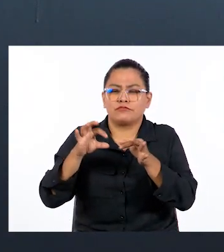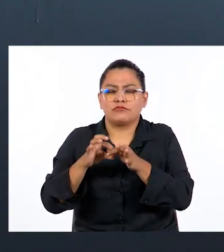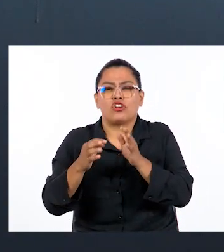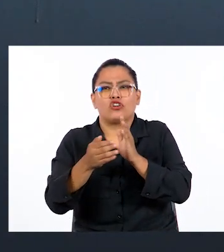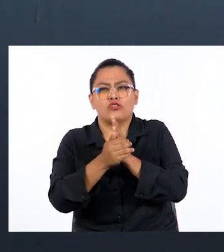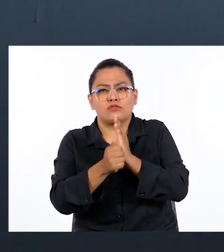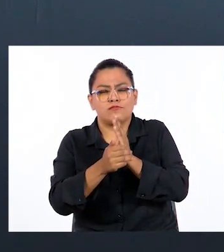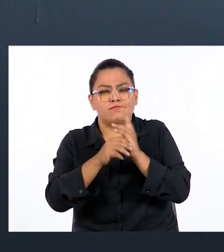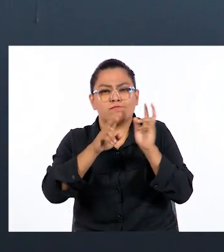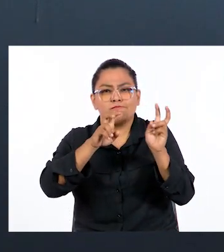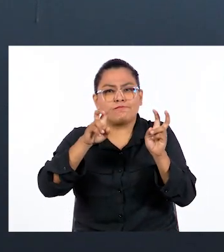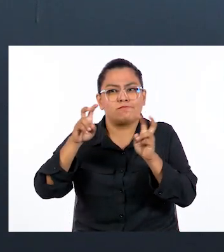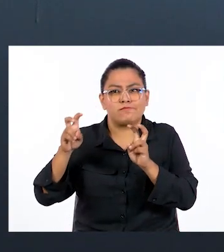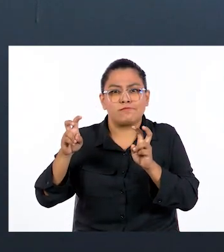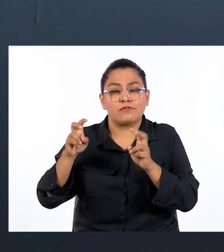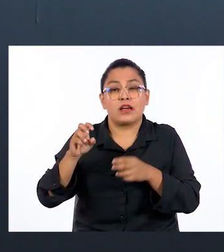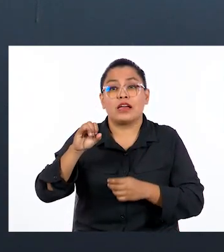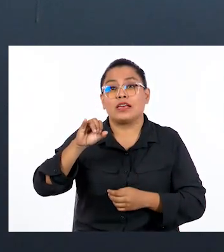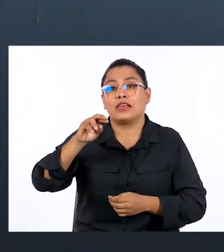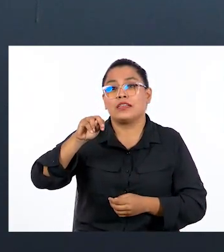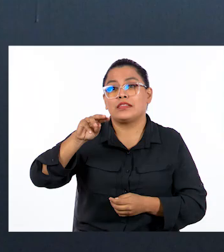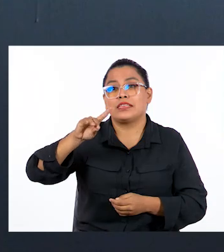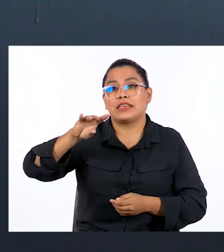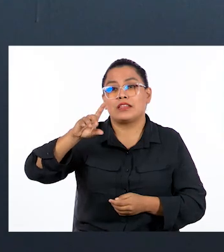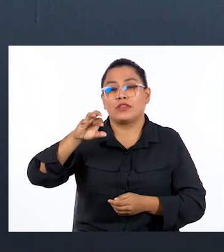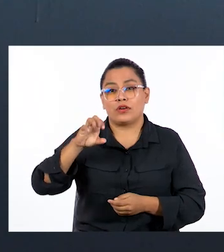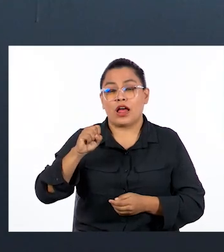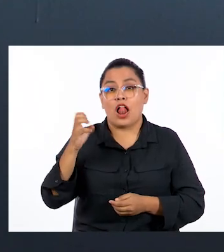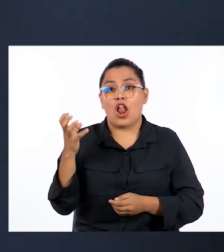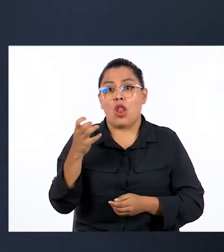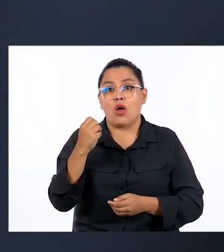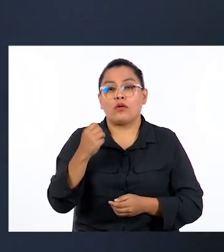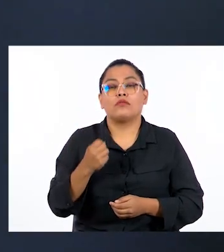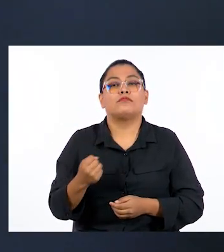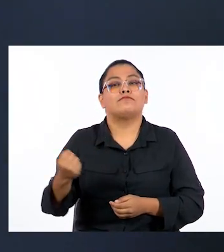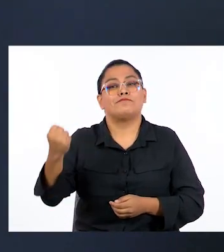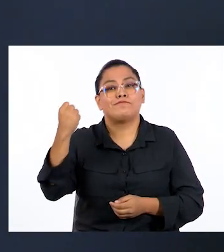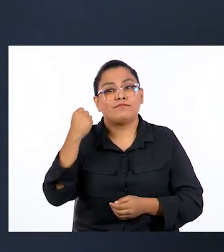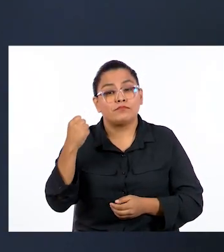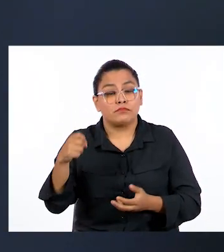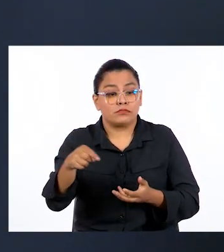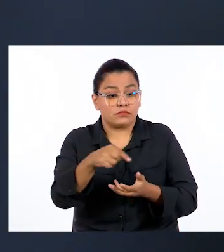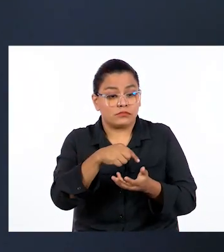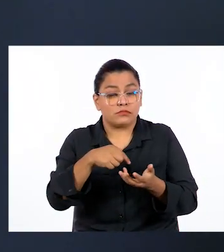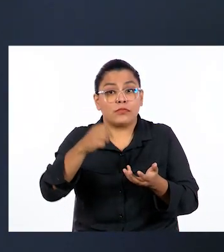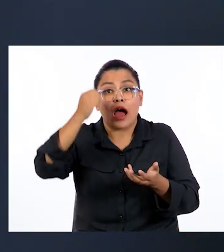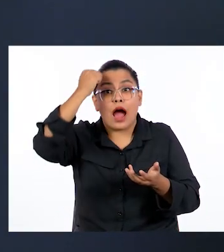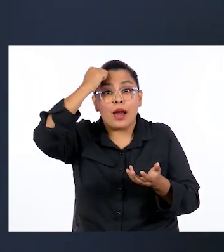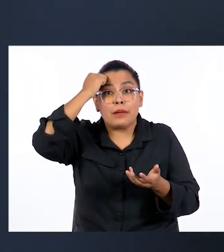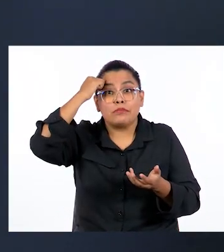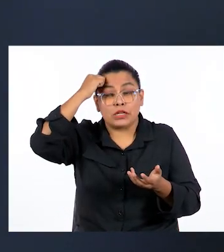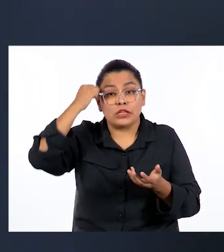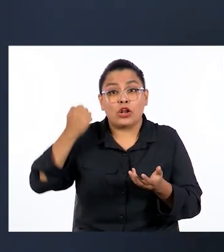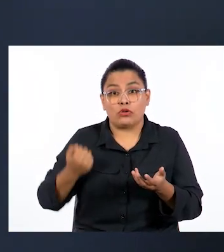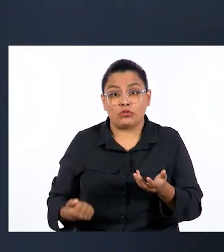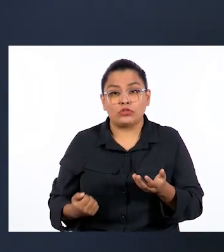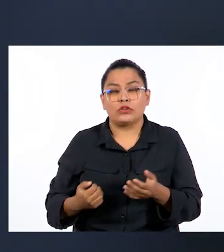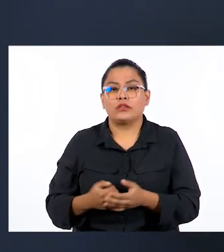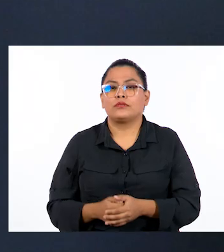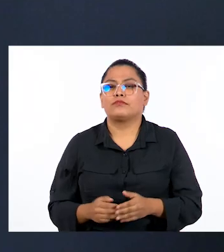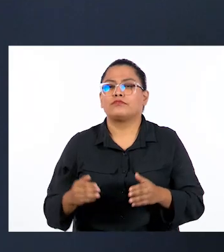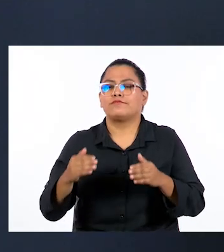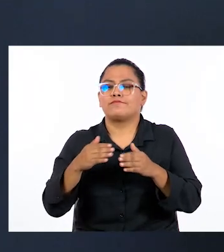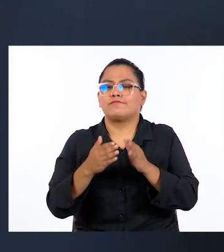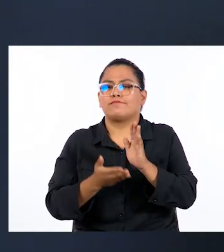indicadores de logro es clave para el aprendizaje de los estudiantes. Además, se pretende desarrollar el pensamiento